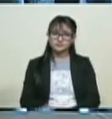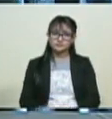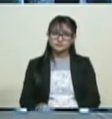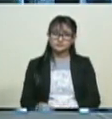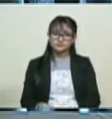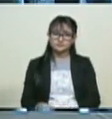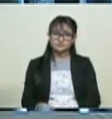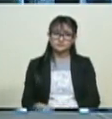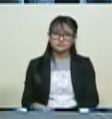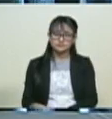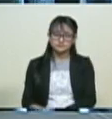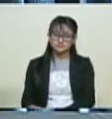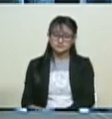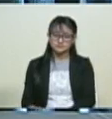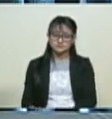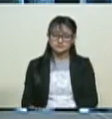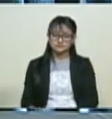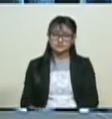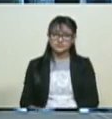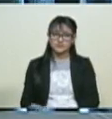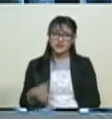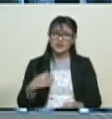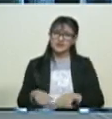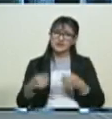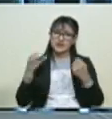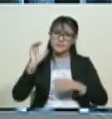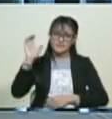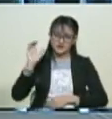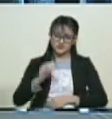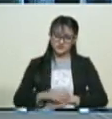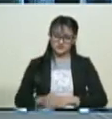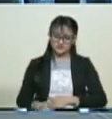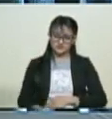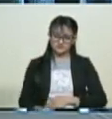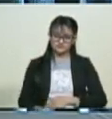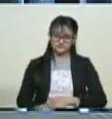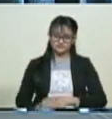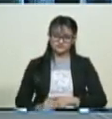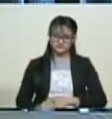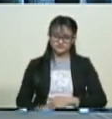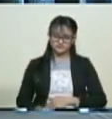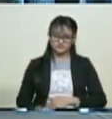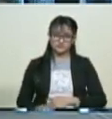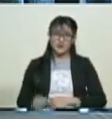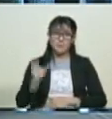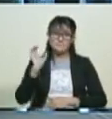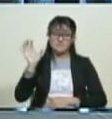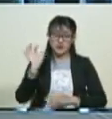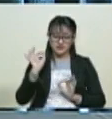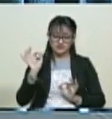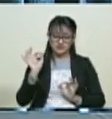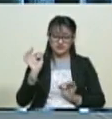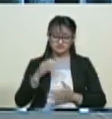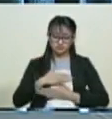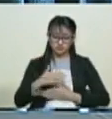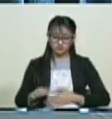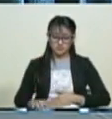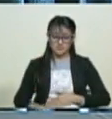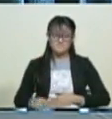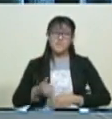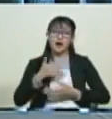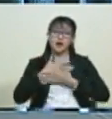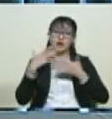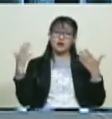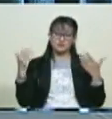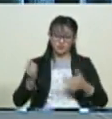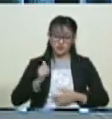pretende amenazar y rendir la patria y la patria en un concepto abarcador mucho más grande que